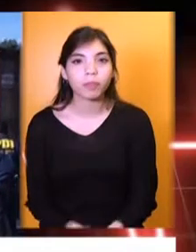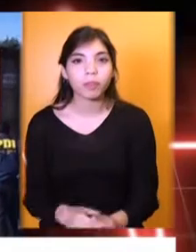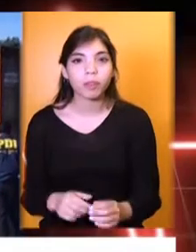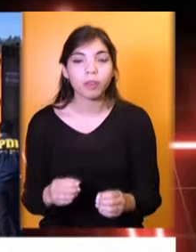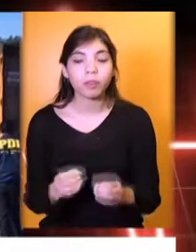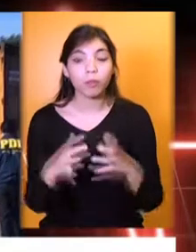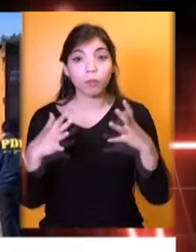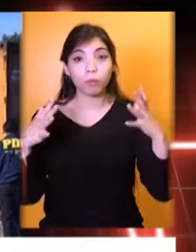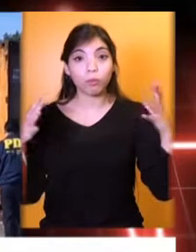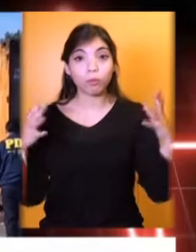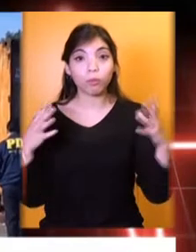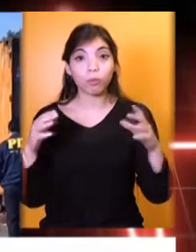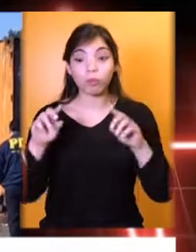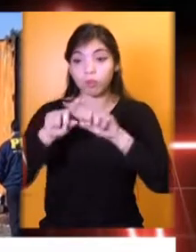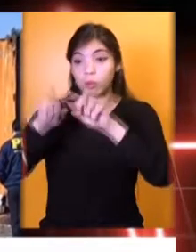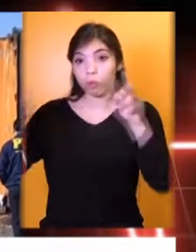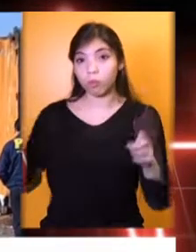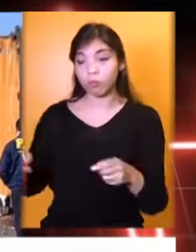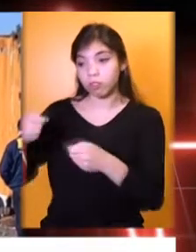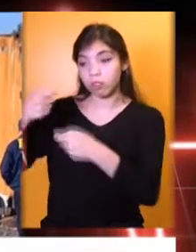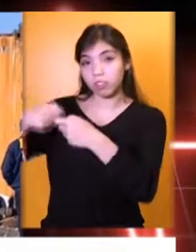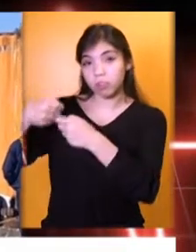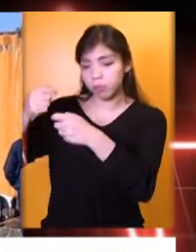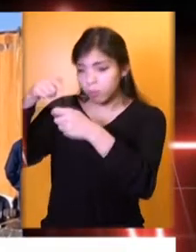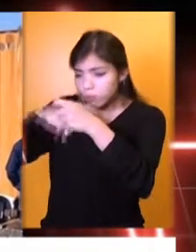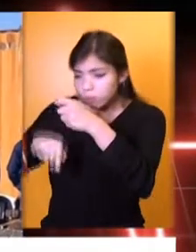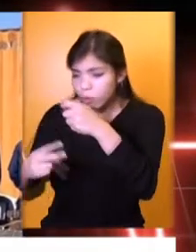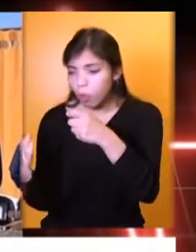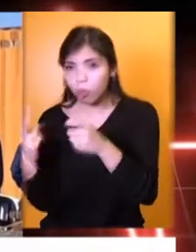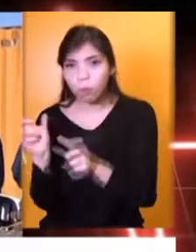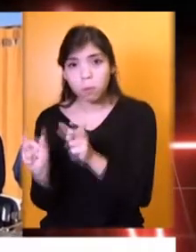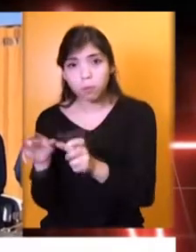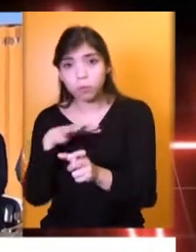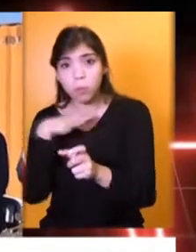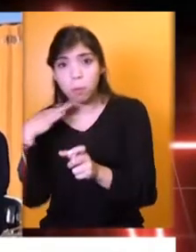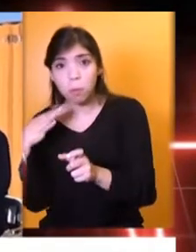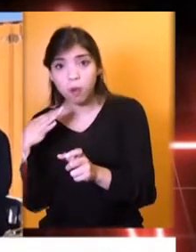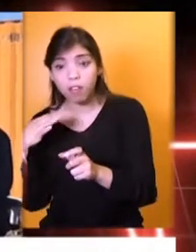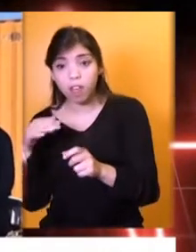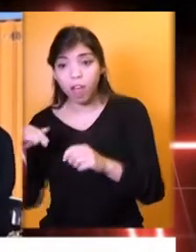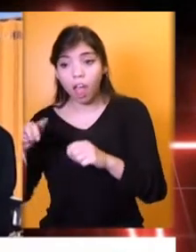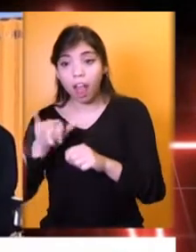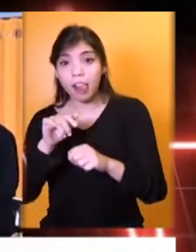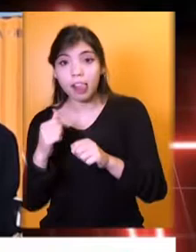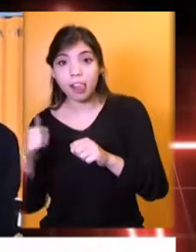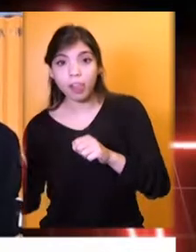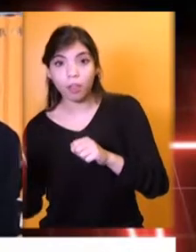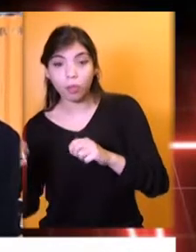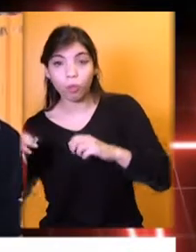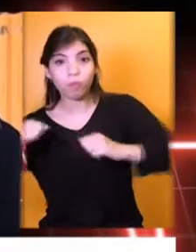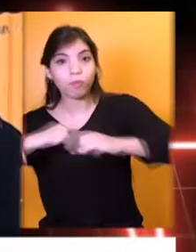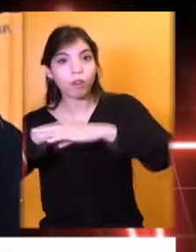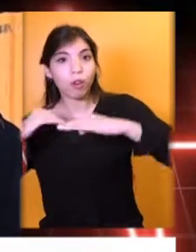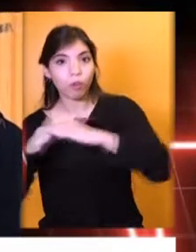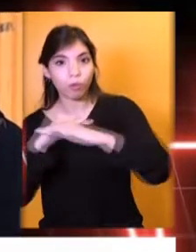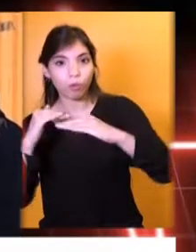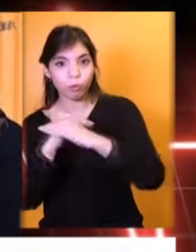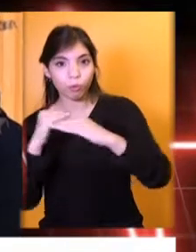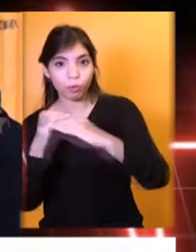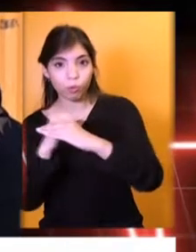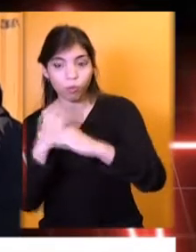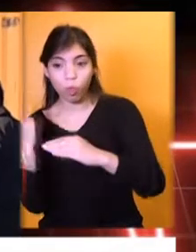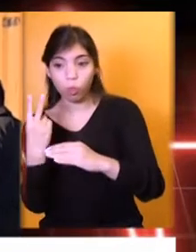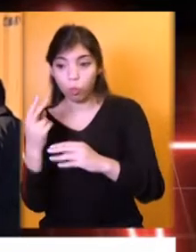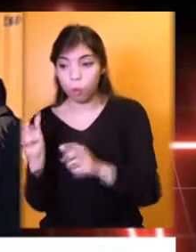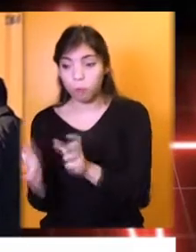conmoción causó el hallazgo de dos personas muertas al interior de un container en una empresa ubicada a un costado de la ruta 5 Sur hacia Pargua. El hallazgo permitió